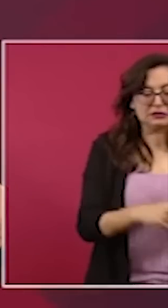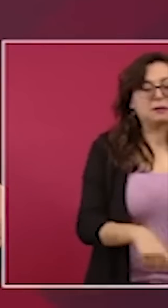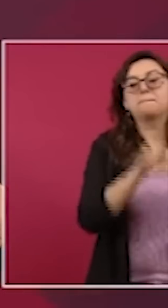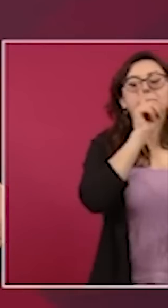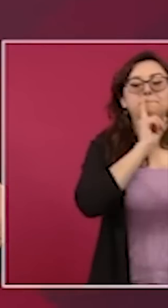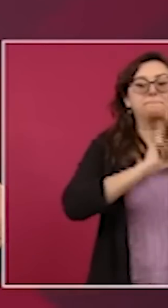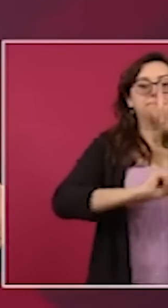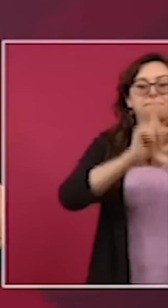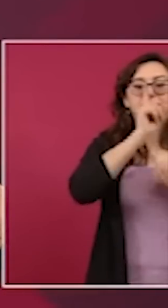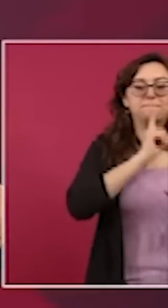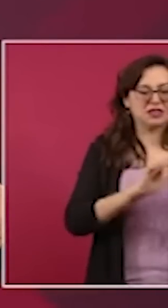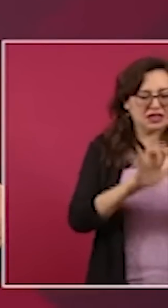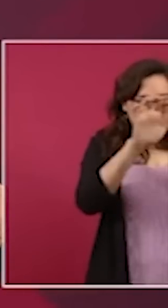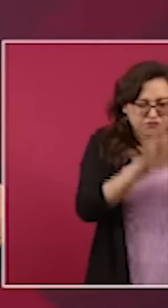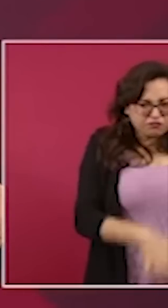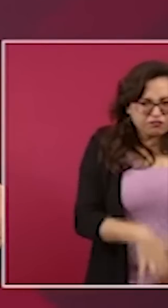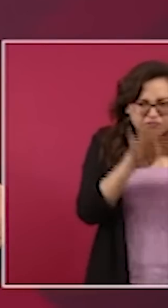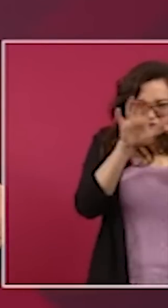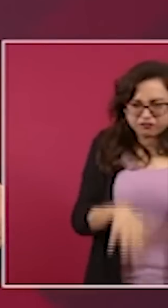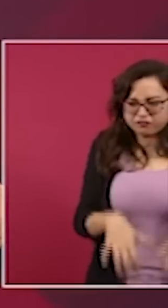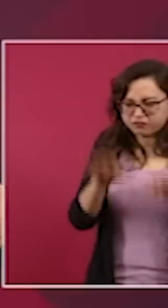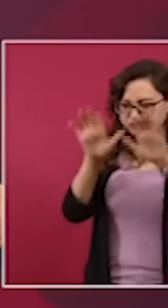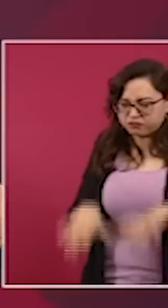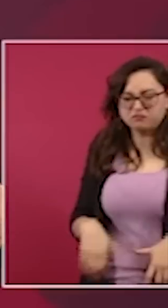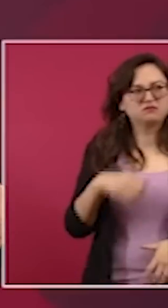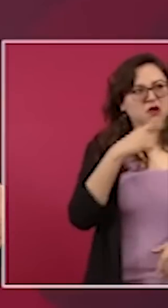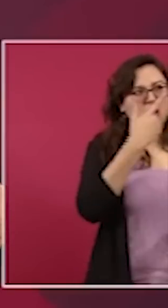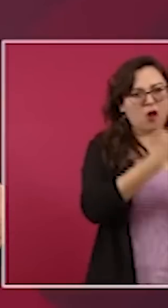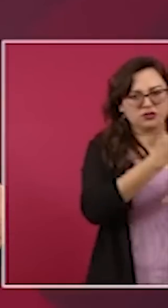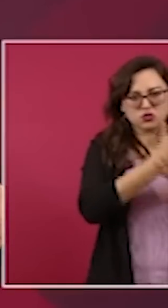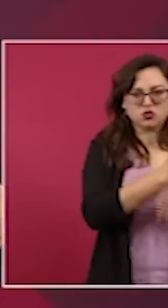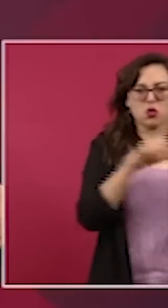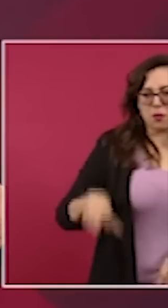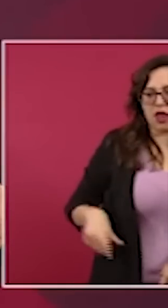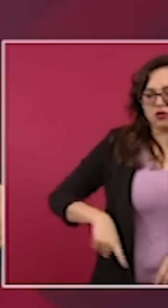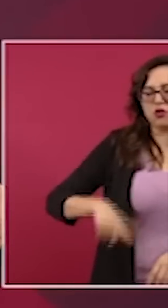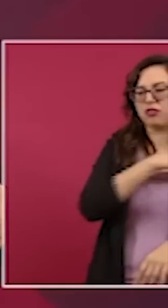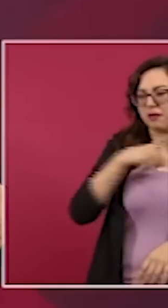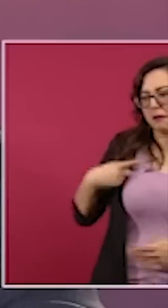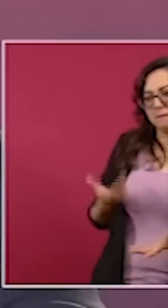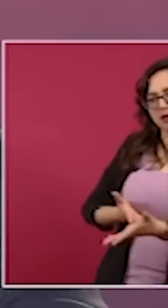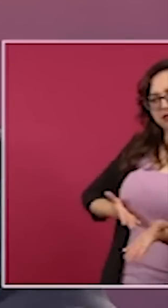a que intervenga el gobierno de Estados Unidos en México